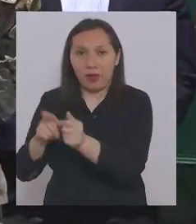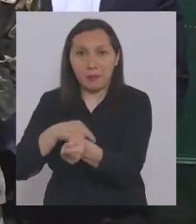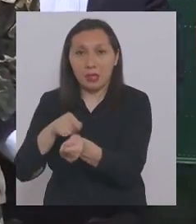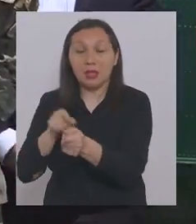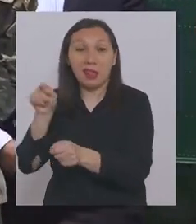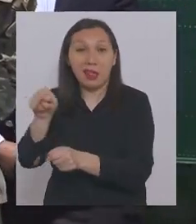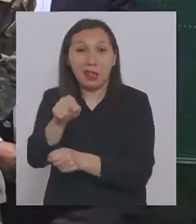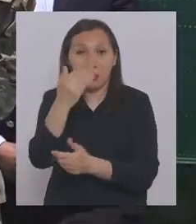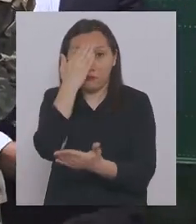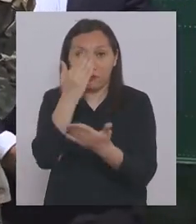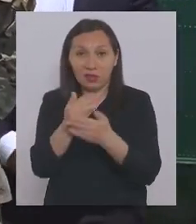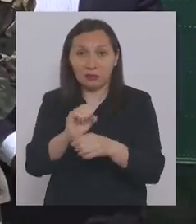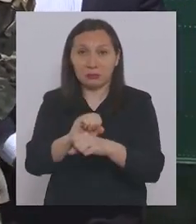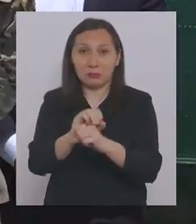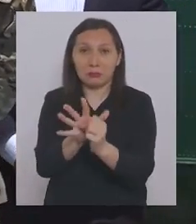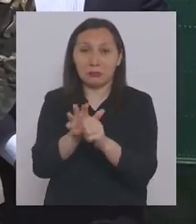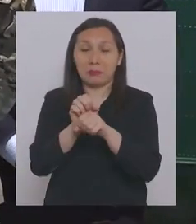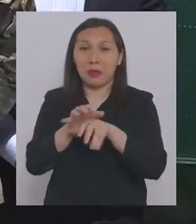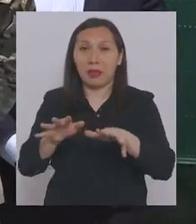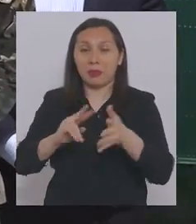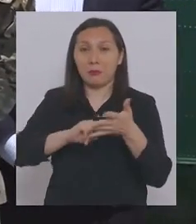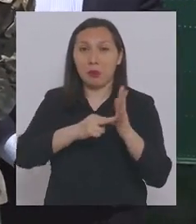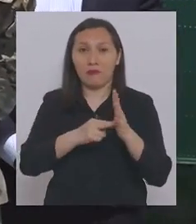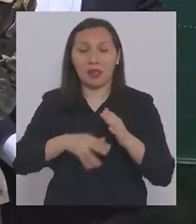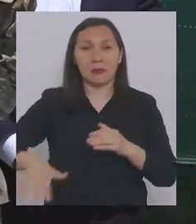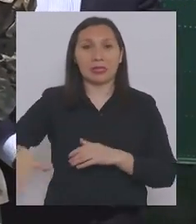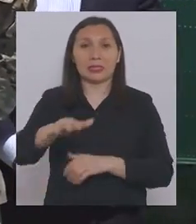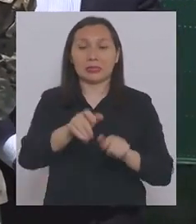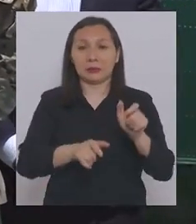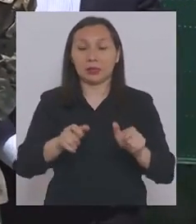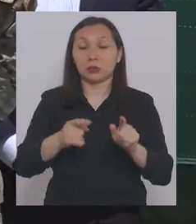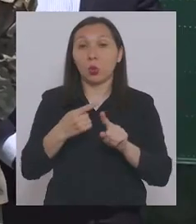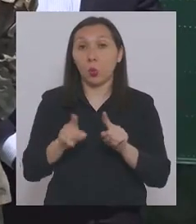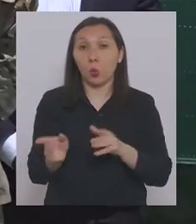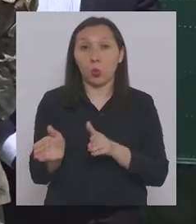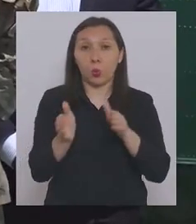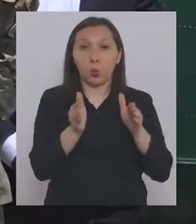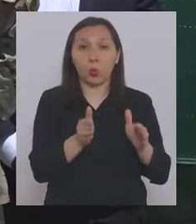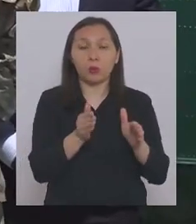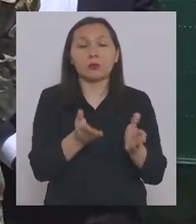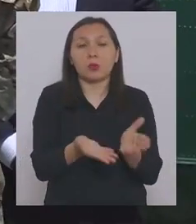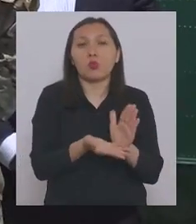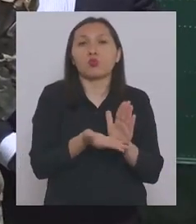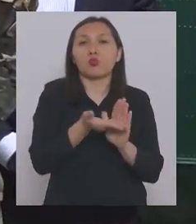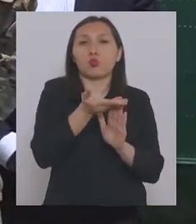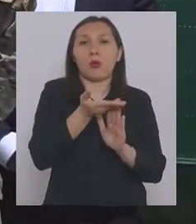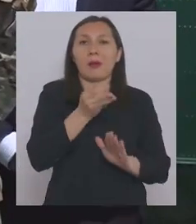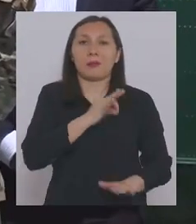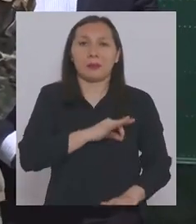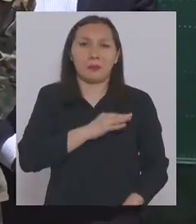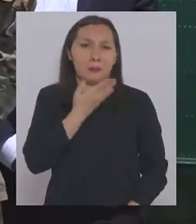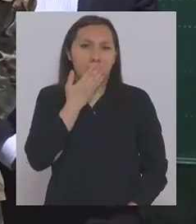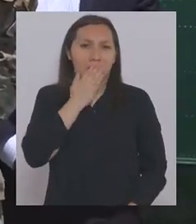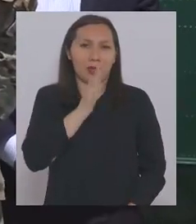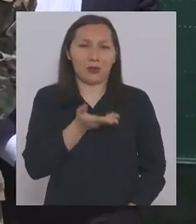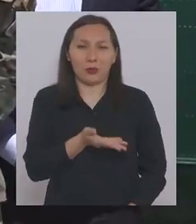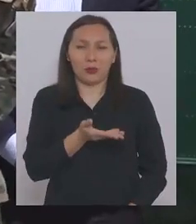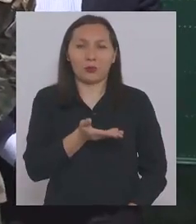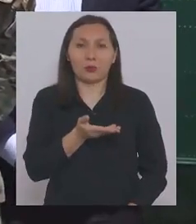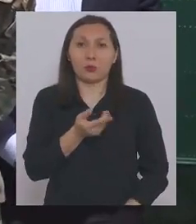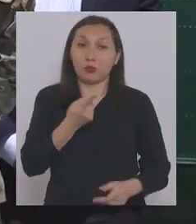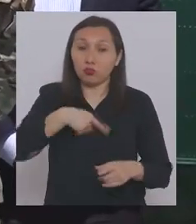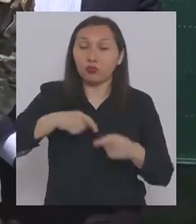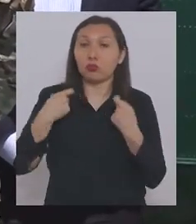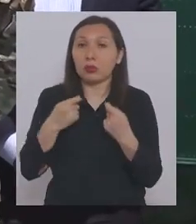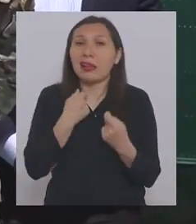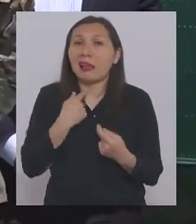tenido que enfrentar la pandemia y la crisis social. Y por otra parte, mejorar las pensiones. ¿Qué hemos intentado hacer